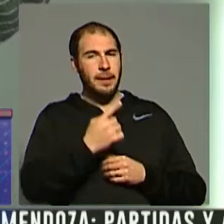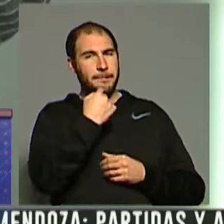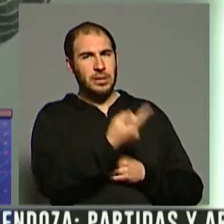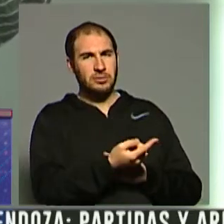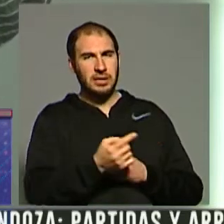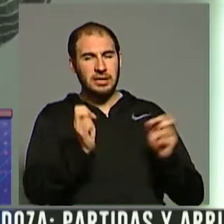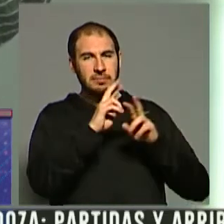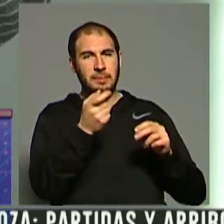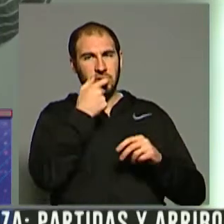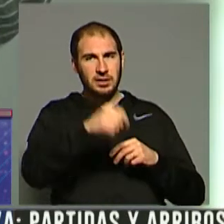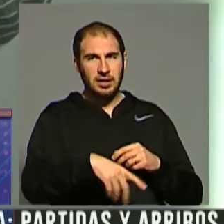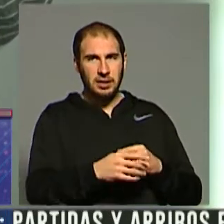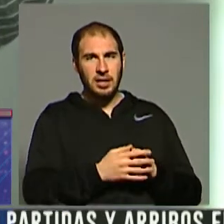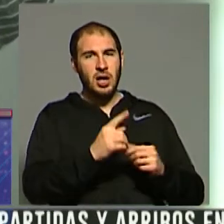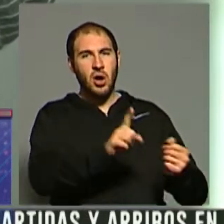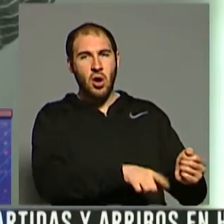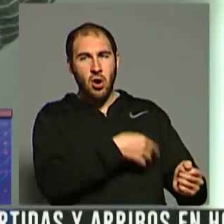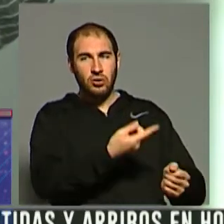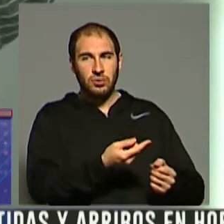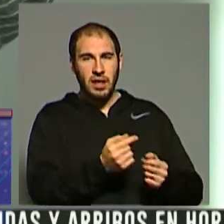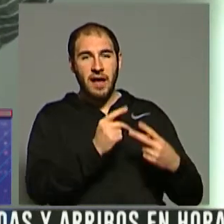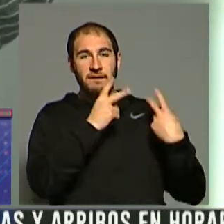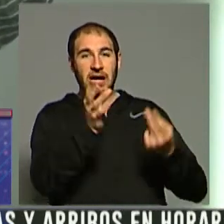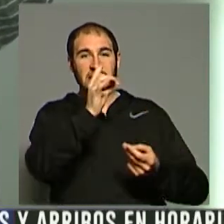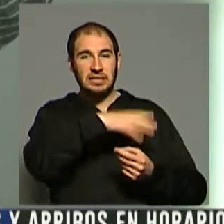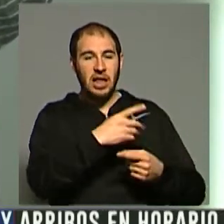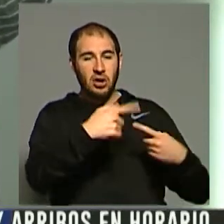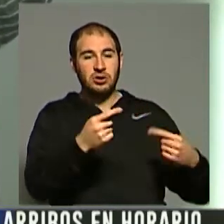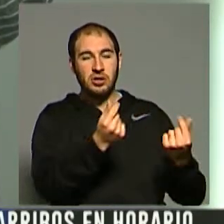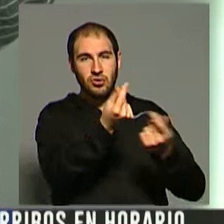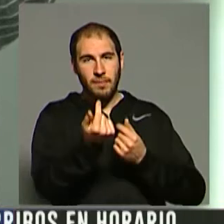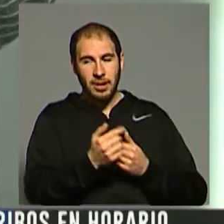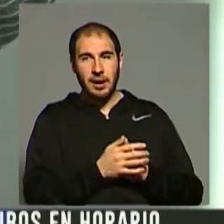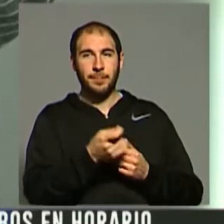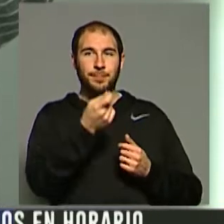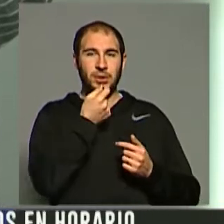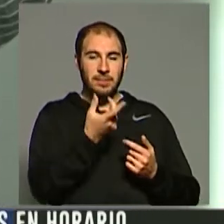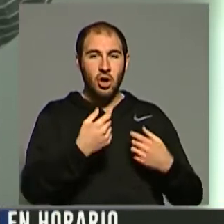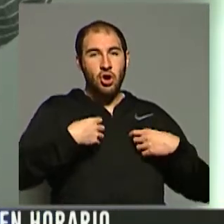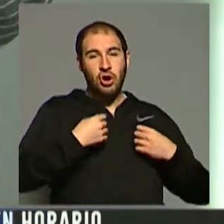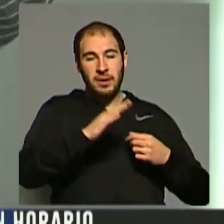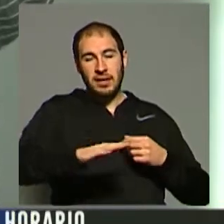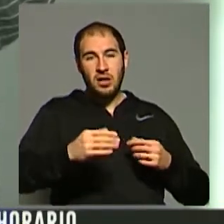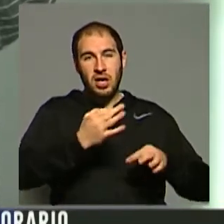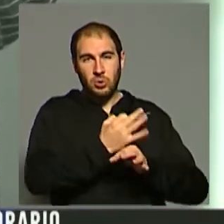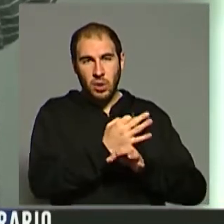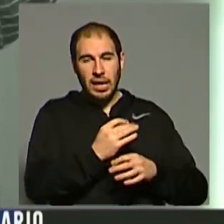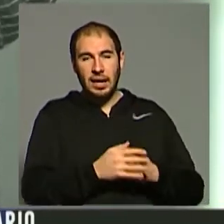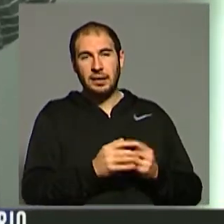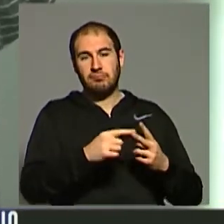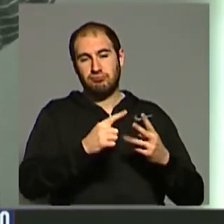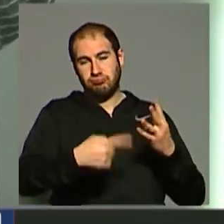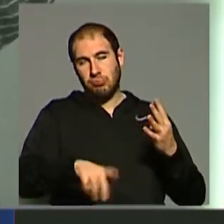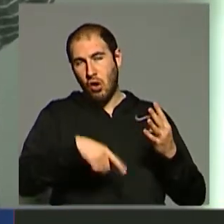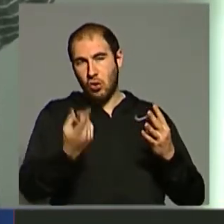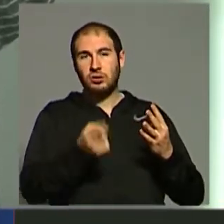por el lado de los menos si no se ha hecho una costumbre de viajar hasta chile para comprar ciertas cosas por ejemplo la ropa para los chicos para la escuela y algunas